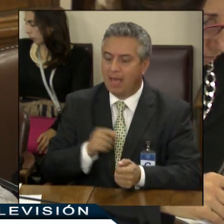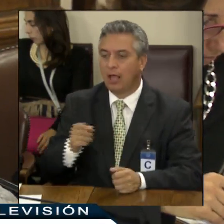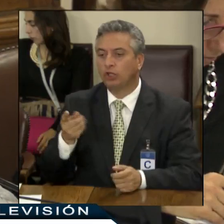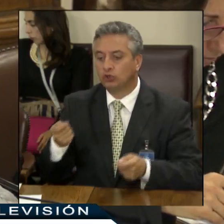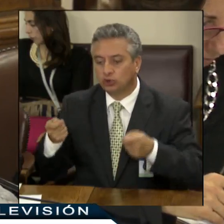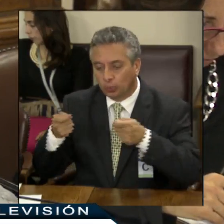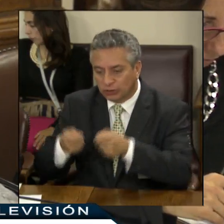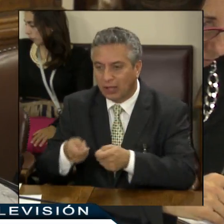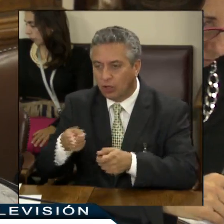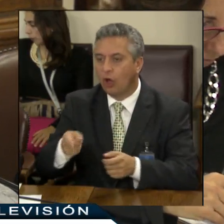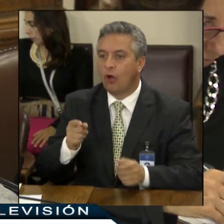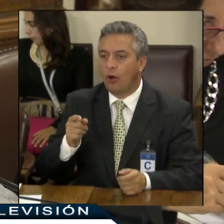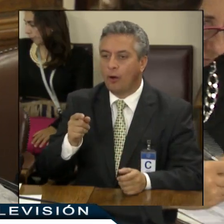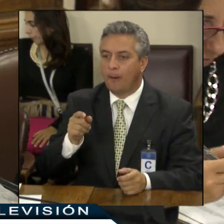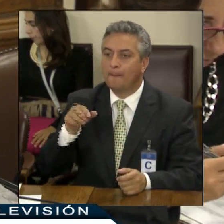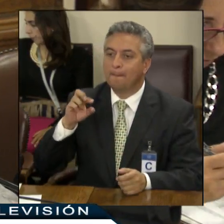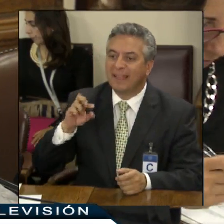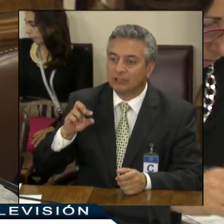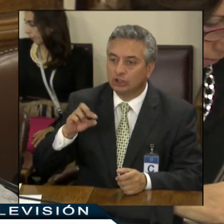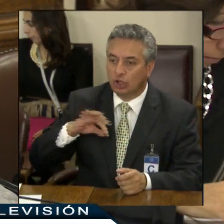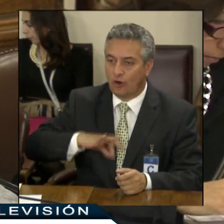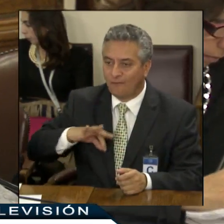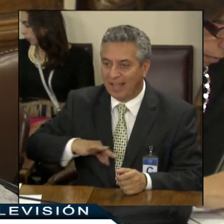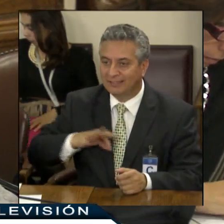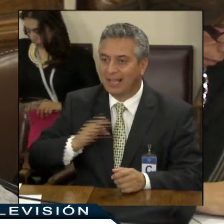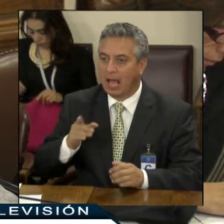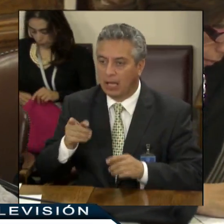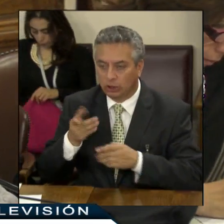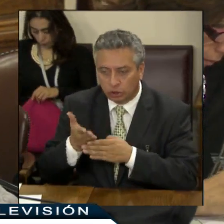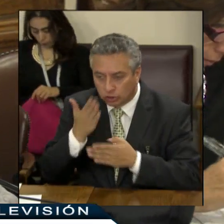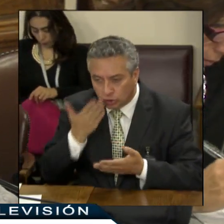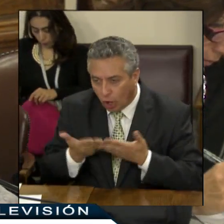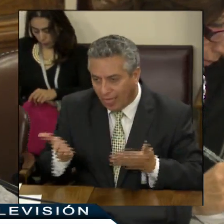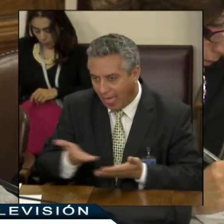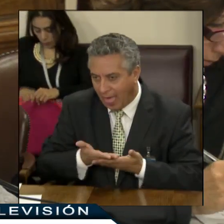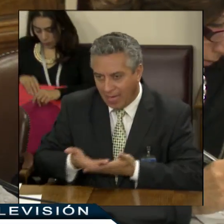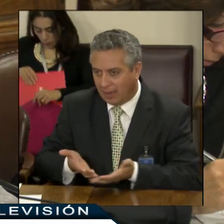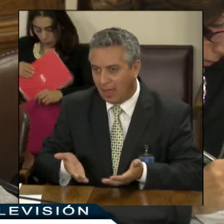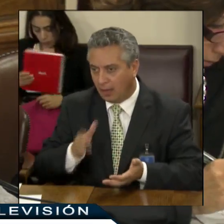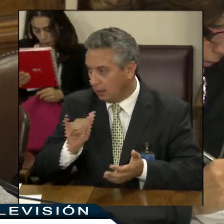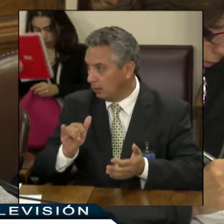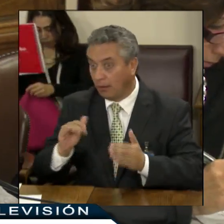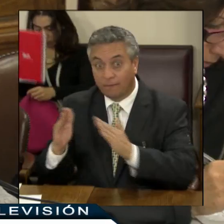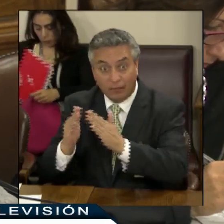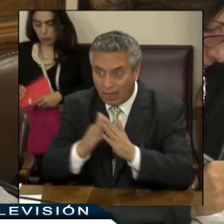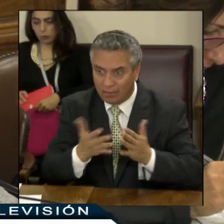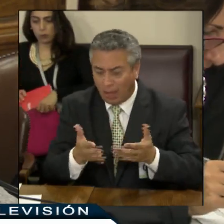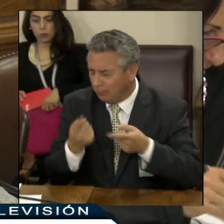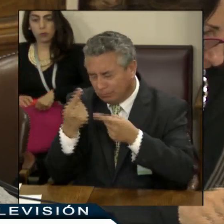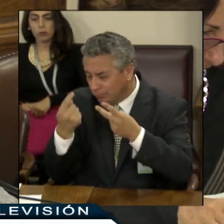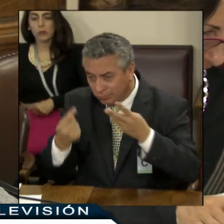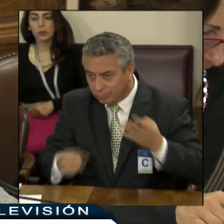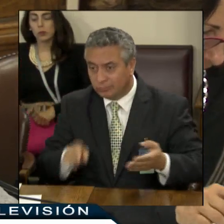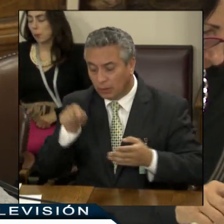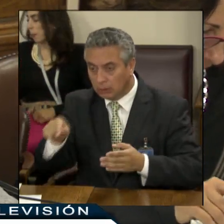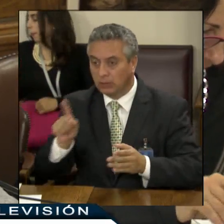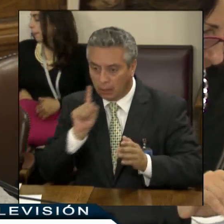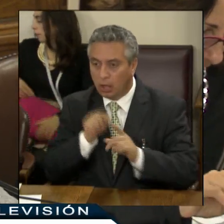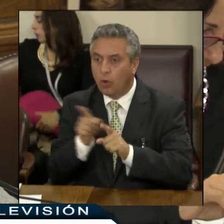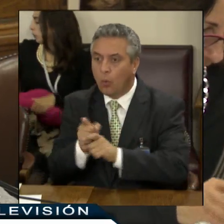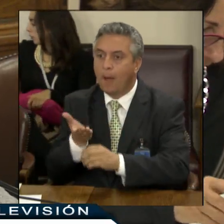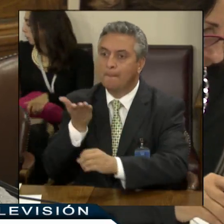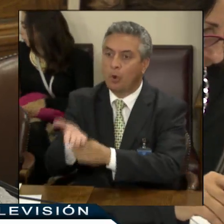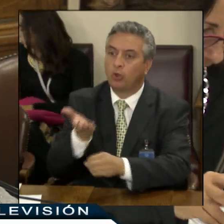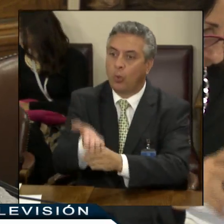para la postulación a la pensión básica solidaria los subsidios de vivienda en fin Eh Esto marca las postulaciones